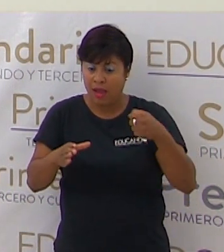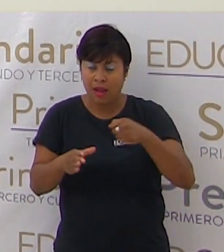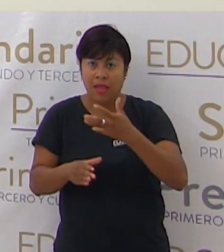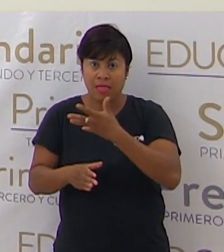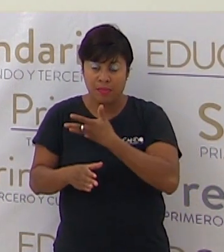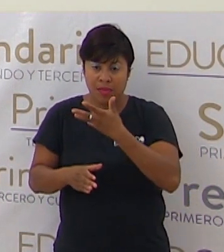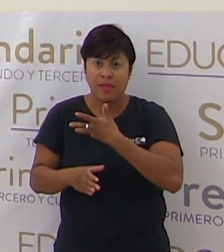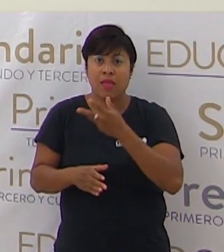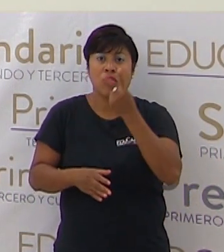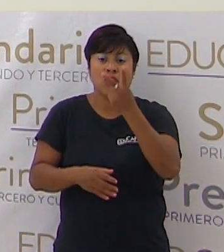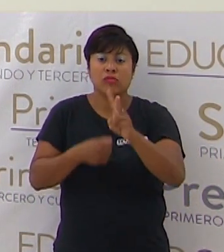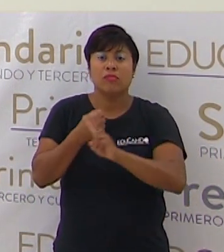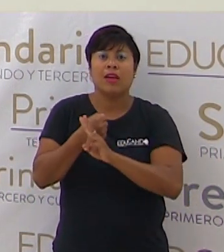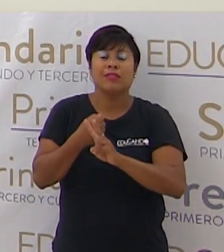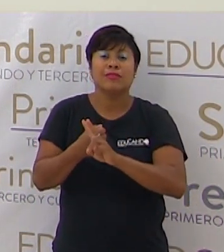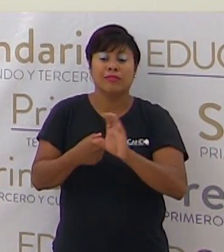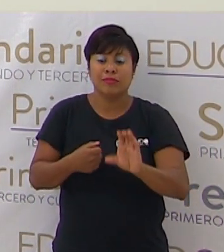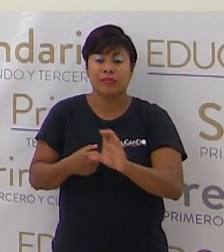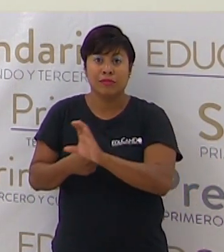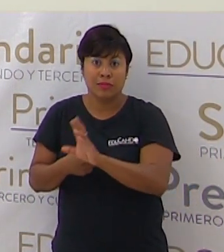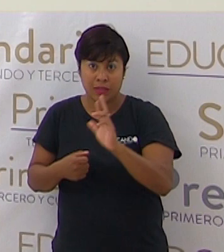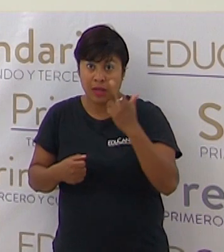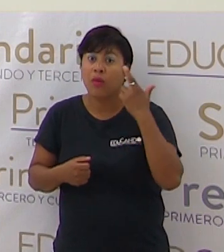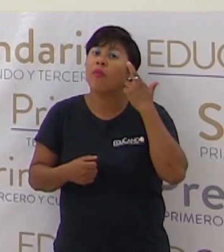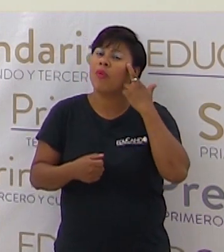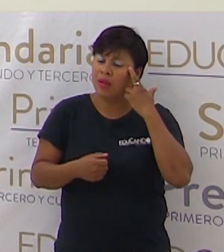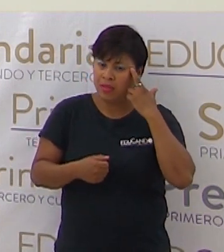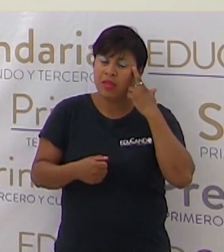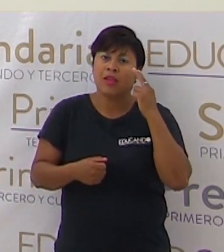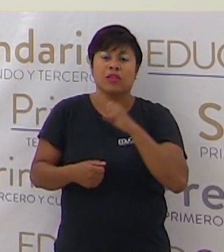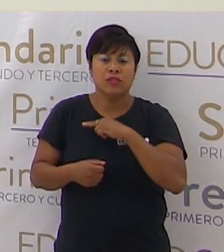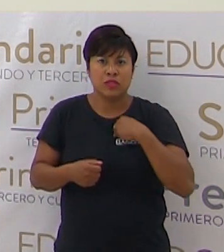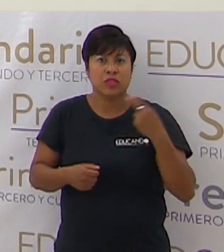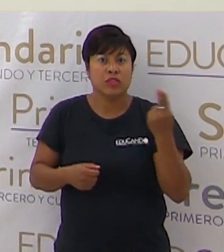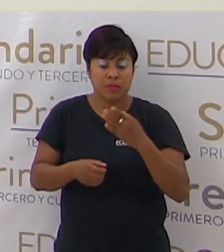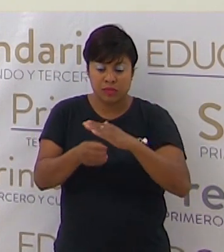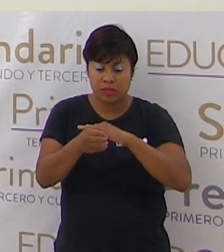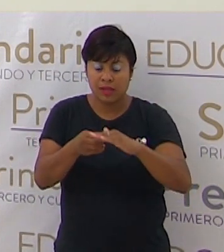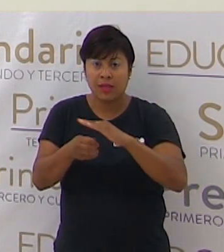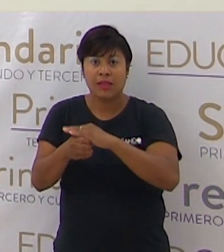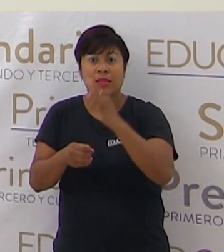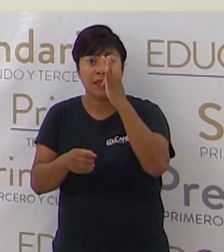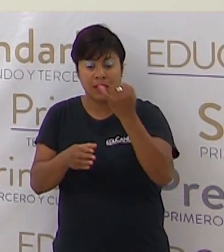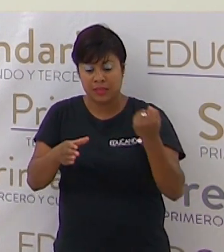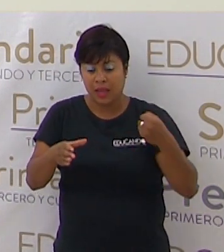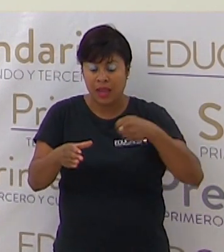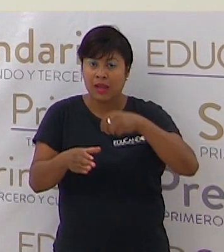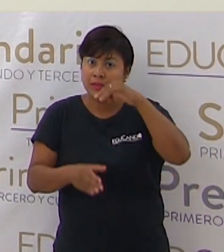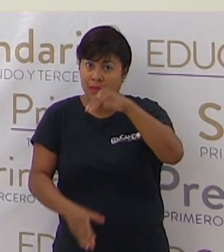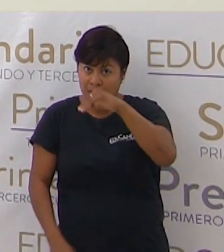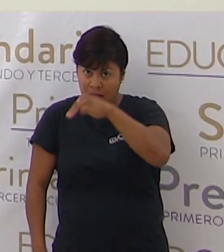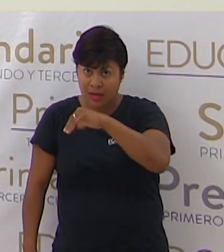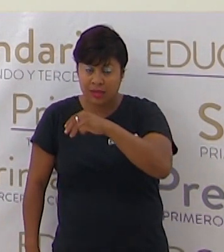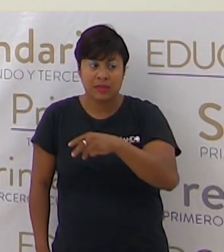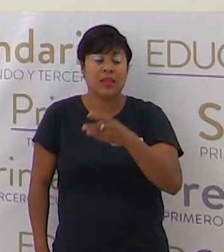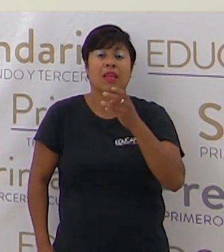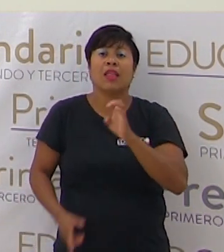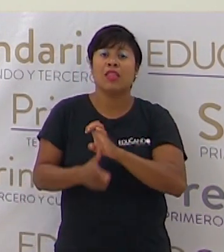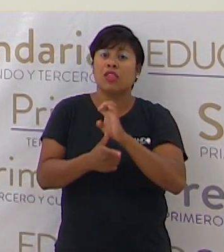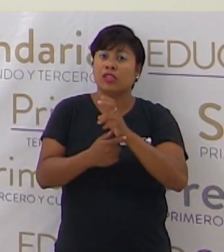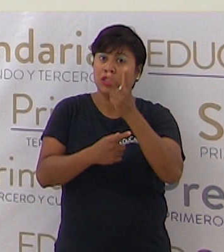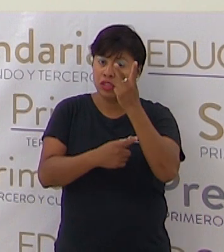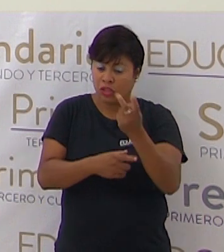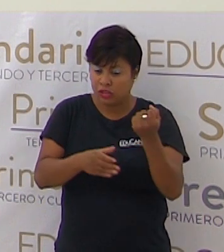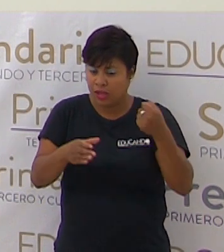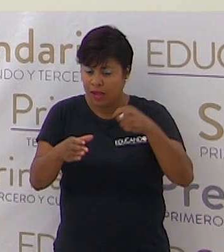tiene dos vasitos? Recuerda que necesitamos llenar tres jarras medianas. Entonces serían dos de una